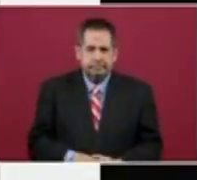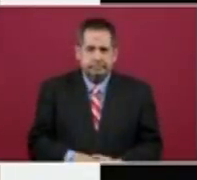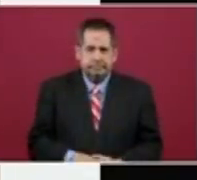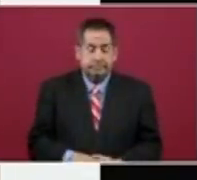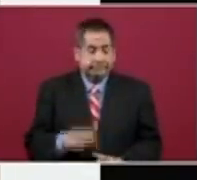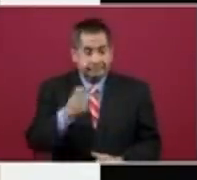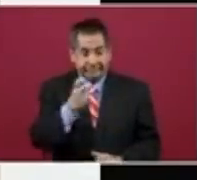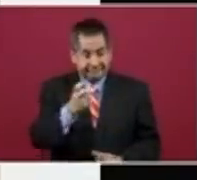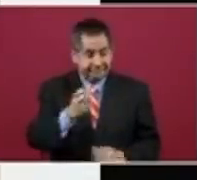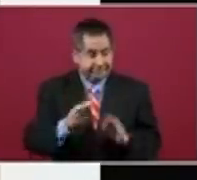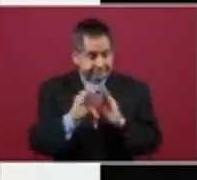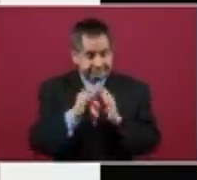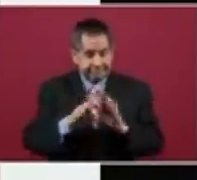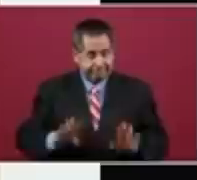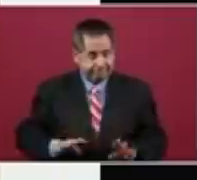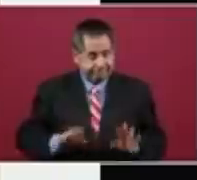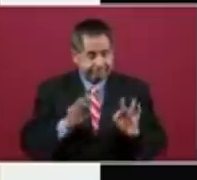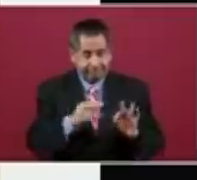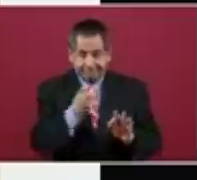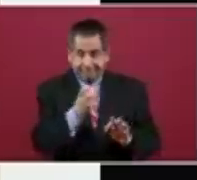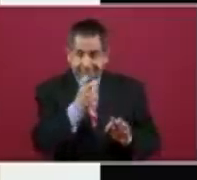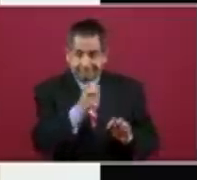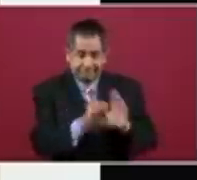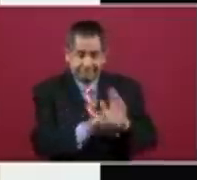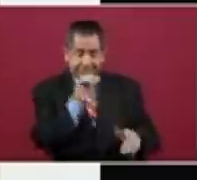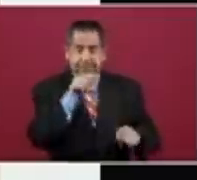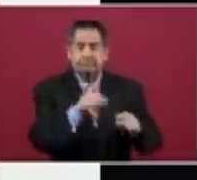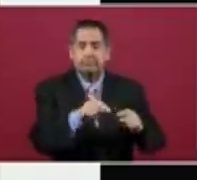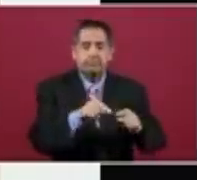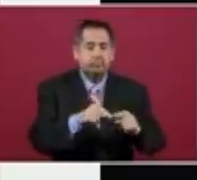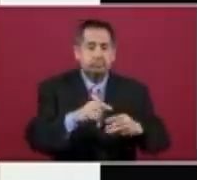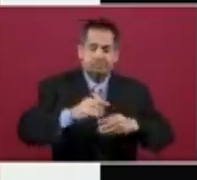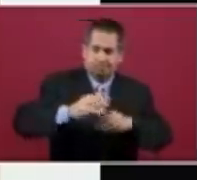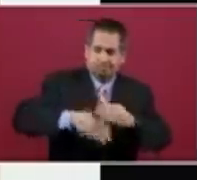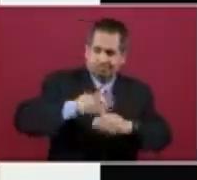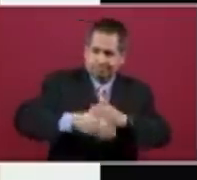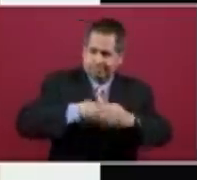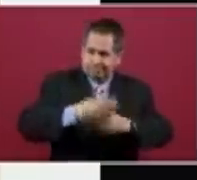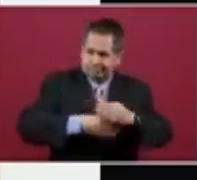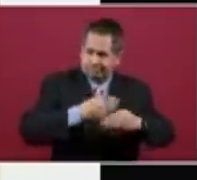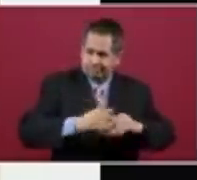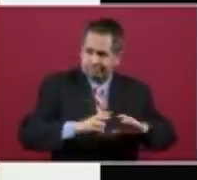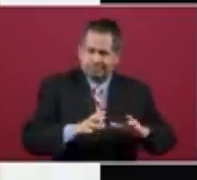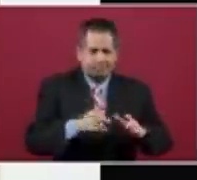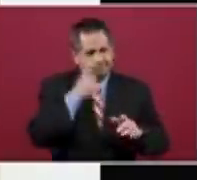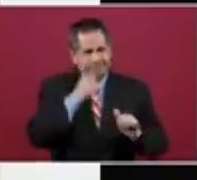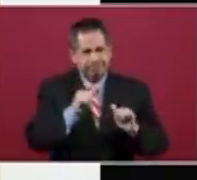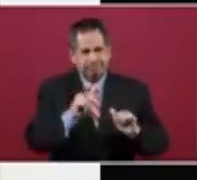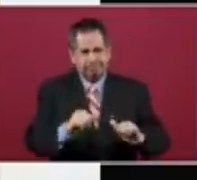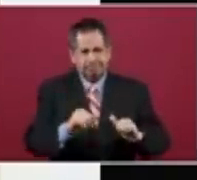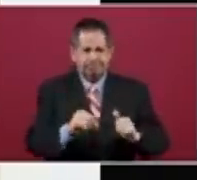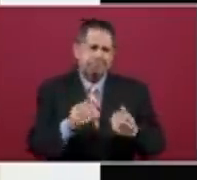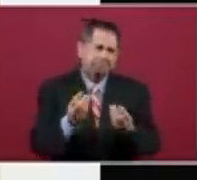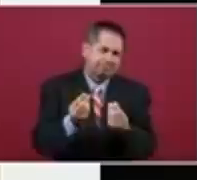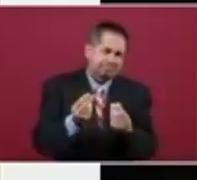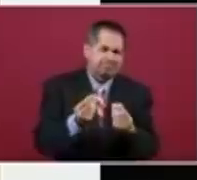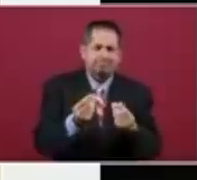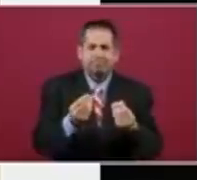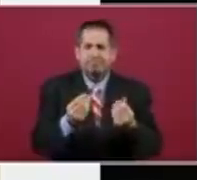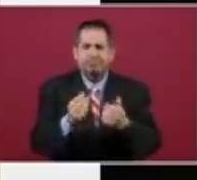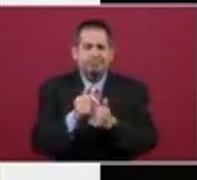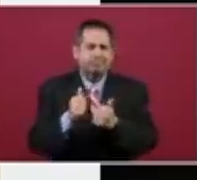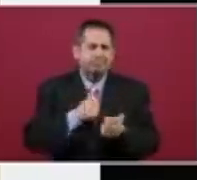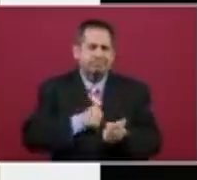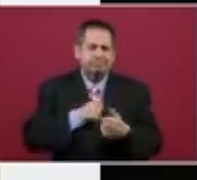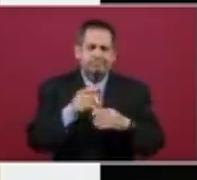es la modalidad en la que se encontró armamento cubierto para protegerlo de el daño que